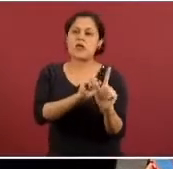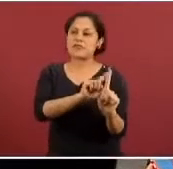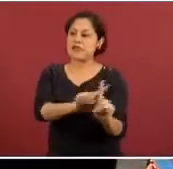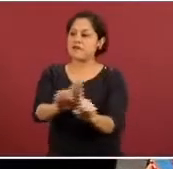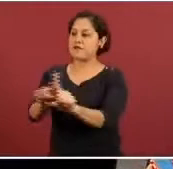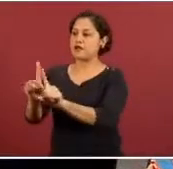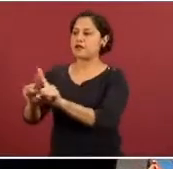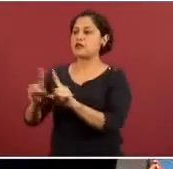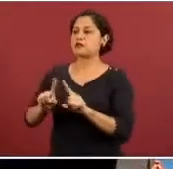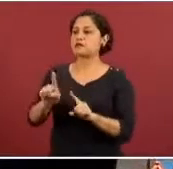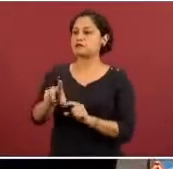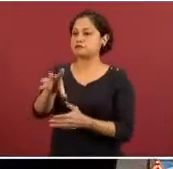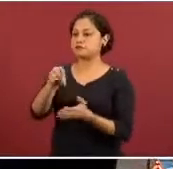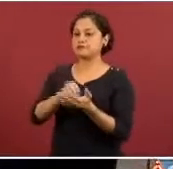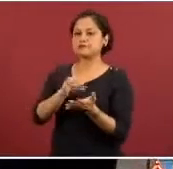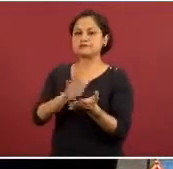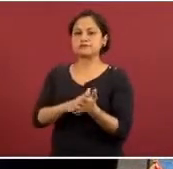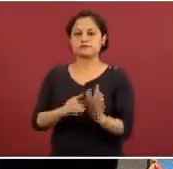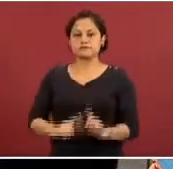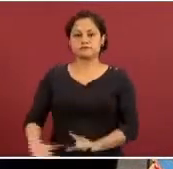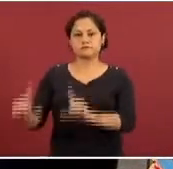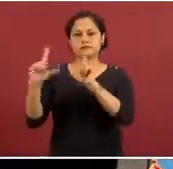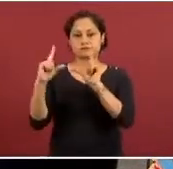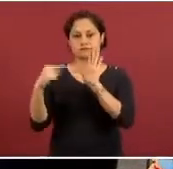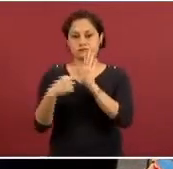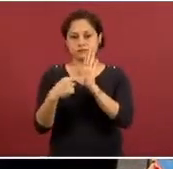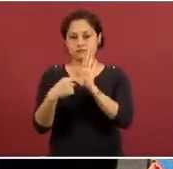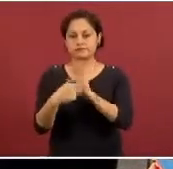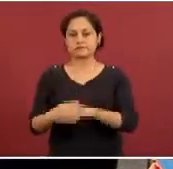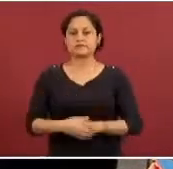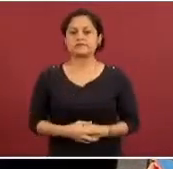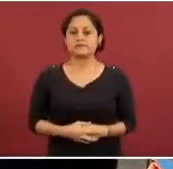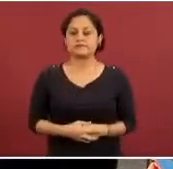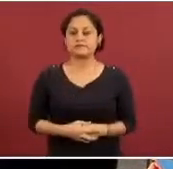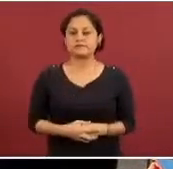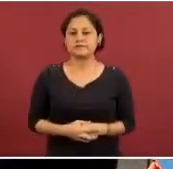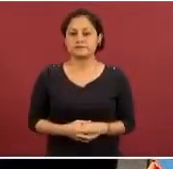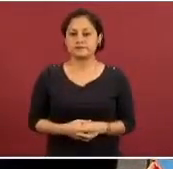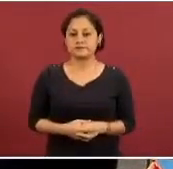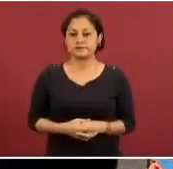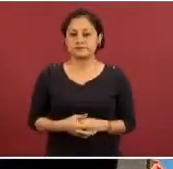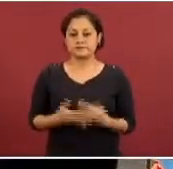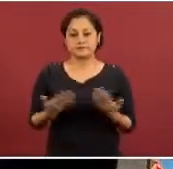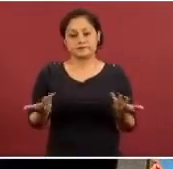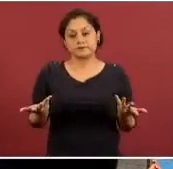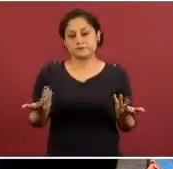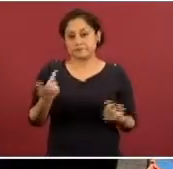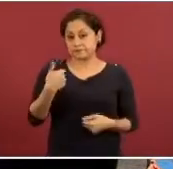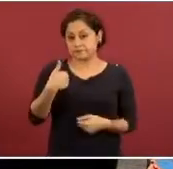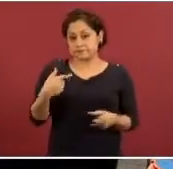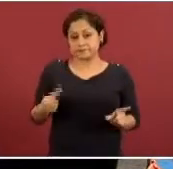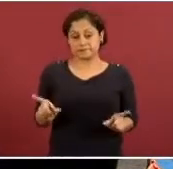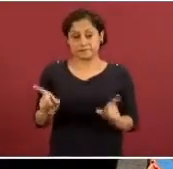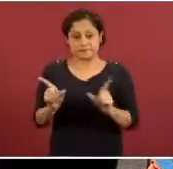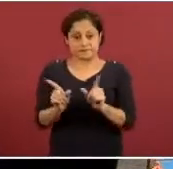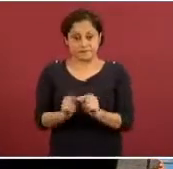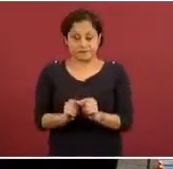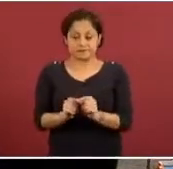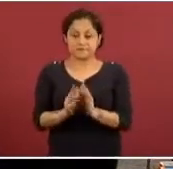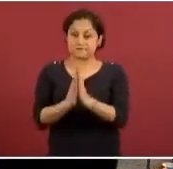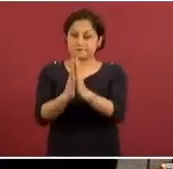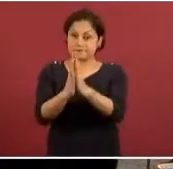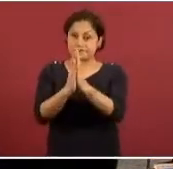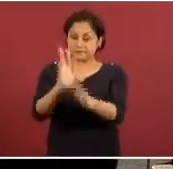representando en nuestros informes. ¿Me podría pasar la siguiente? Y bien, pues por mi parte sería todo y recordemos